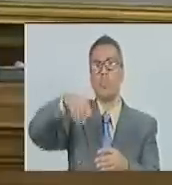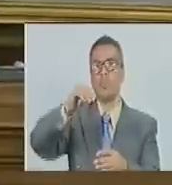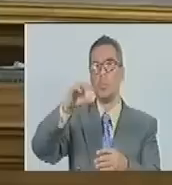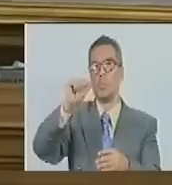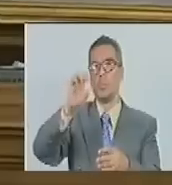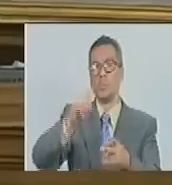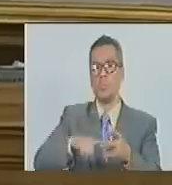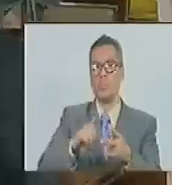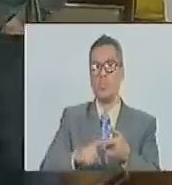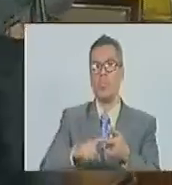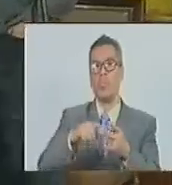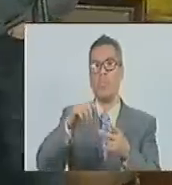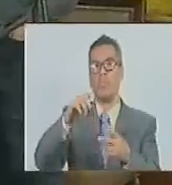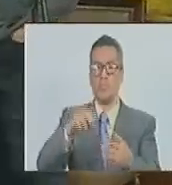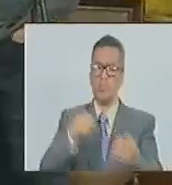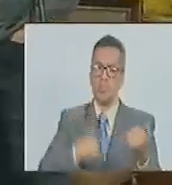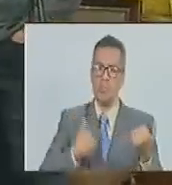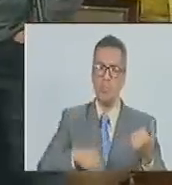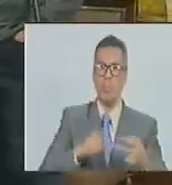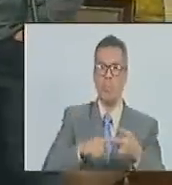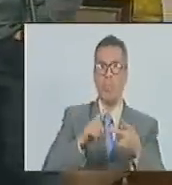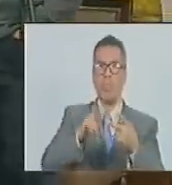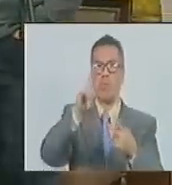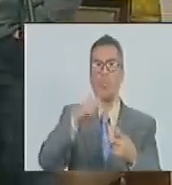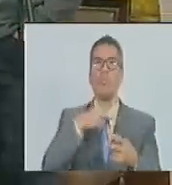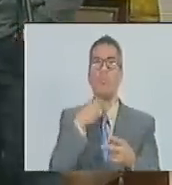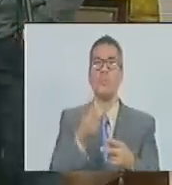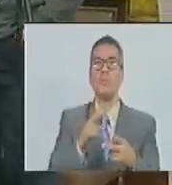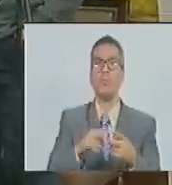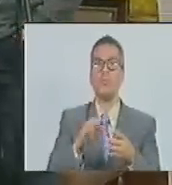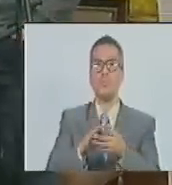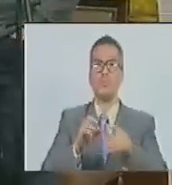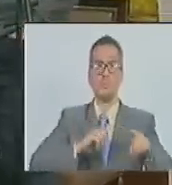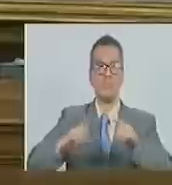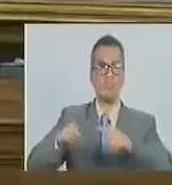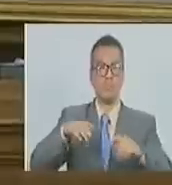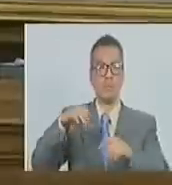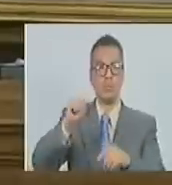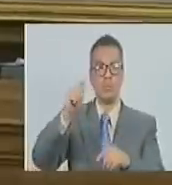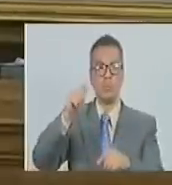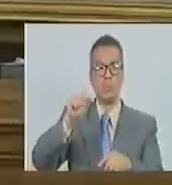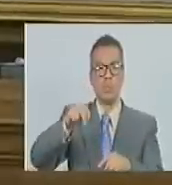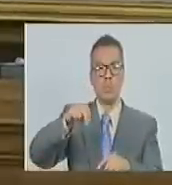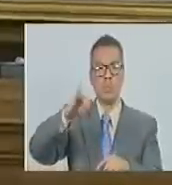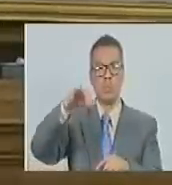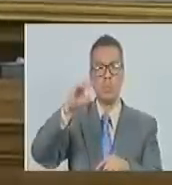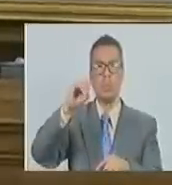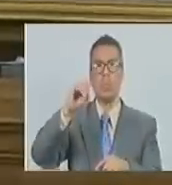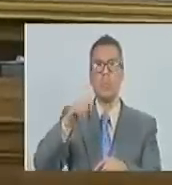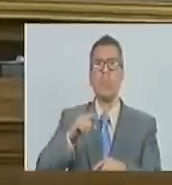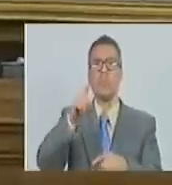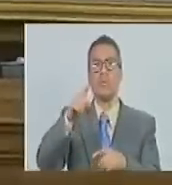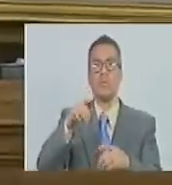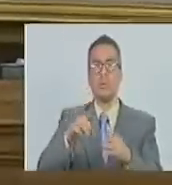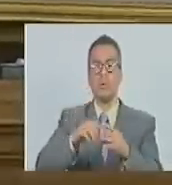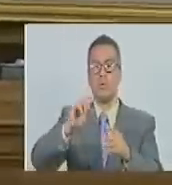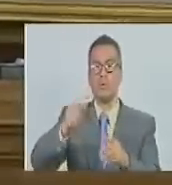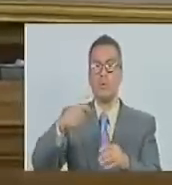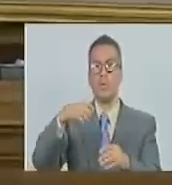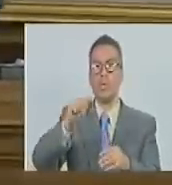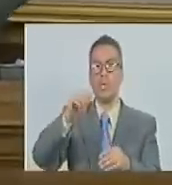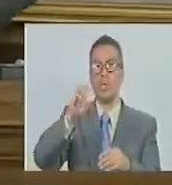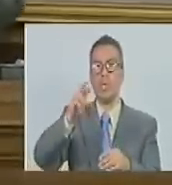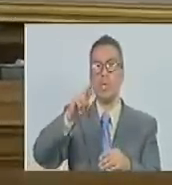Martínez Rodríguez, guitarrista y segunda voz, y su manager, Antonio Marcelino García